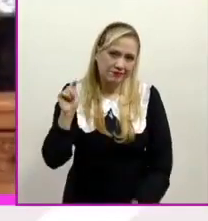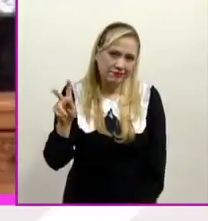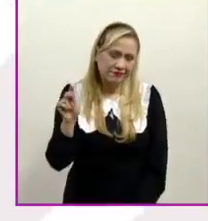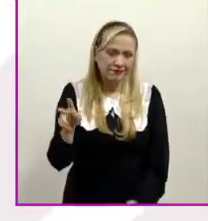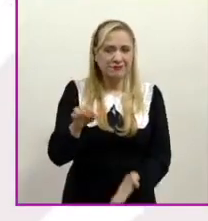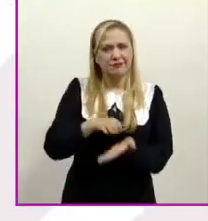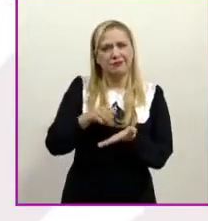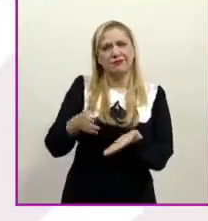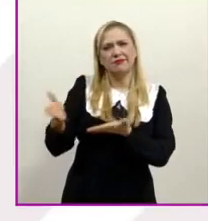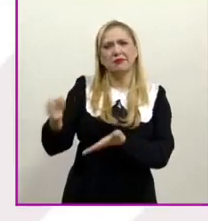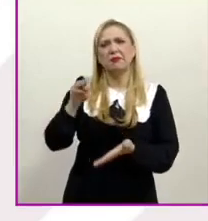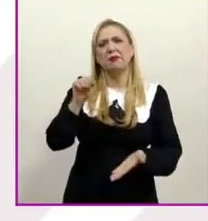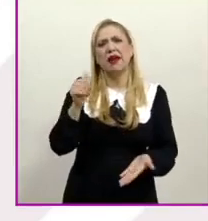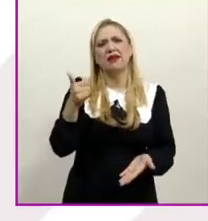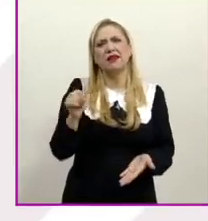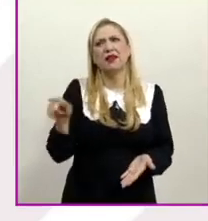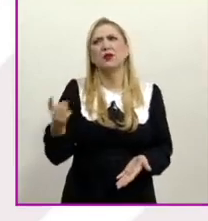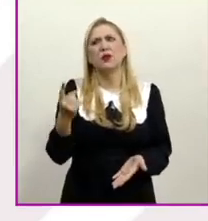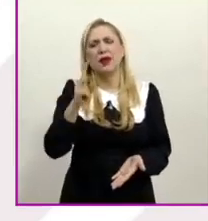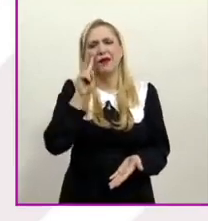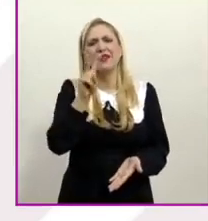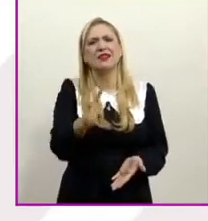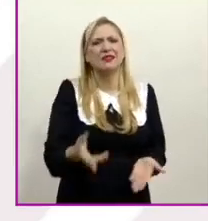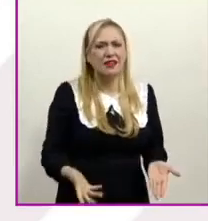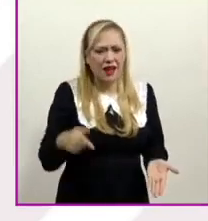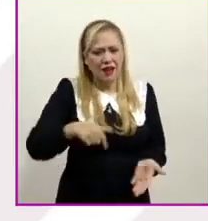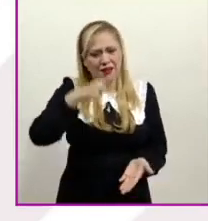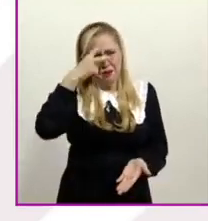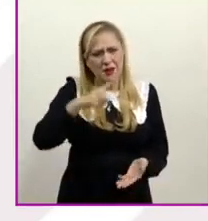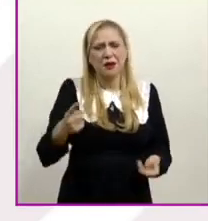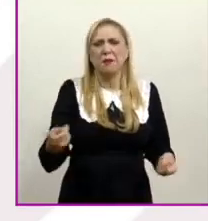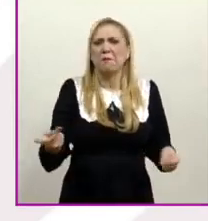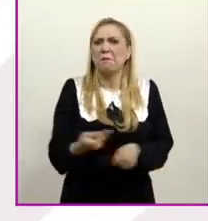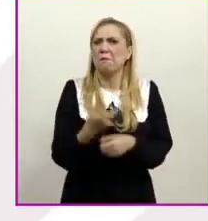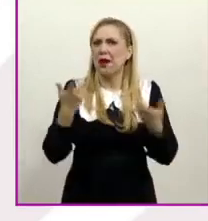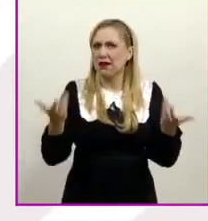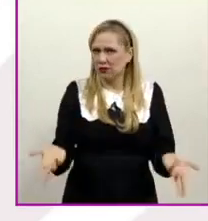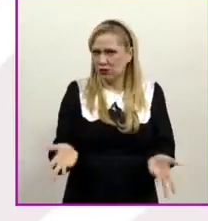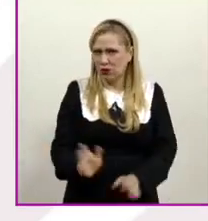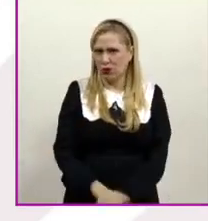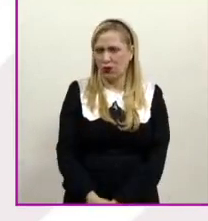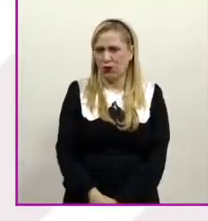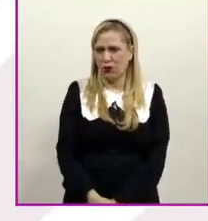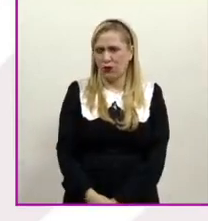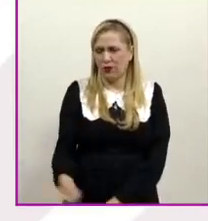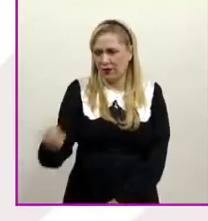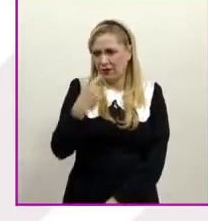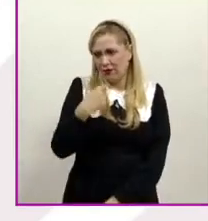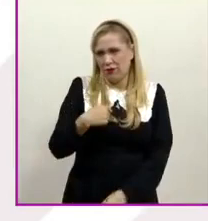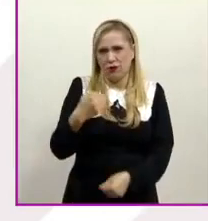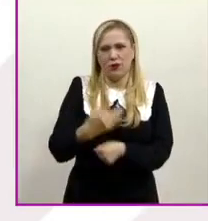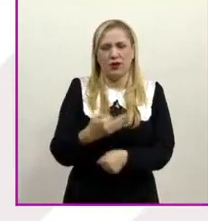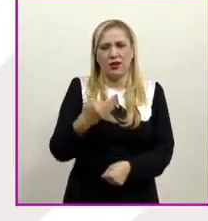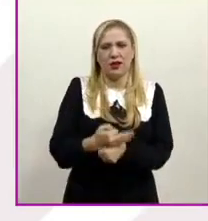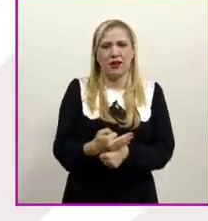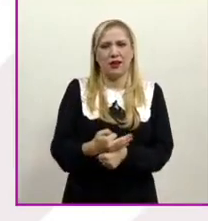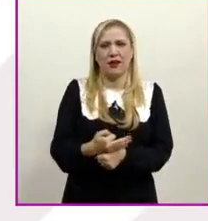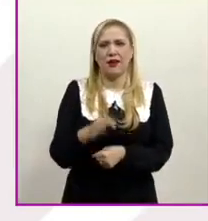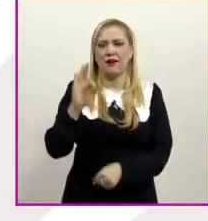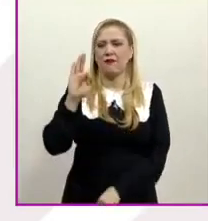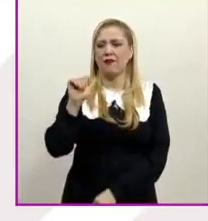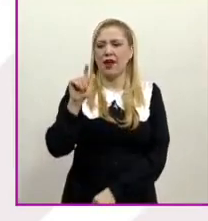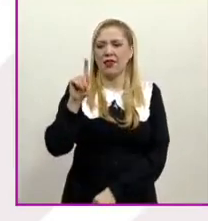Maya? ¿Qué pasa ahí y qué ha pasado en México concretamente? El caso que me comentabas ahorita de